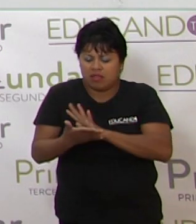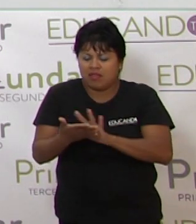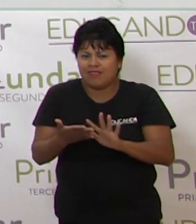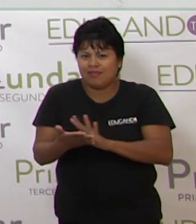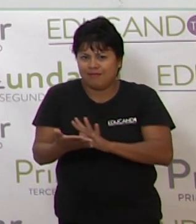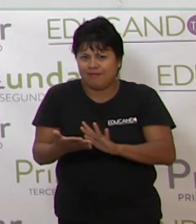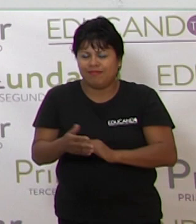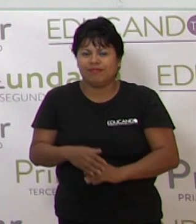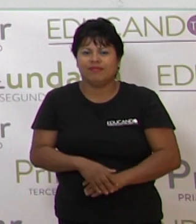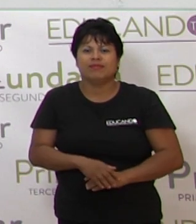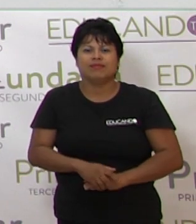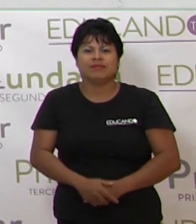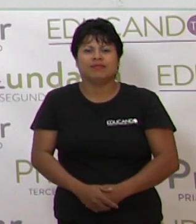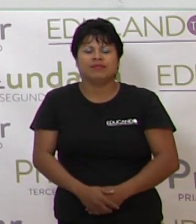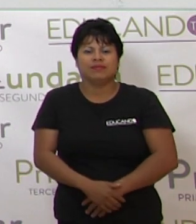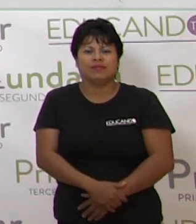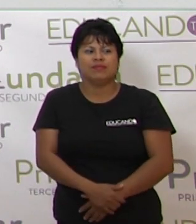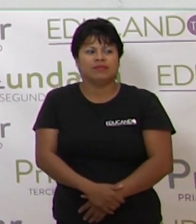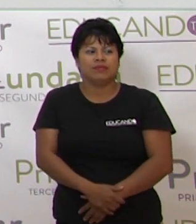leído.